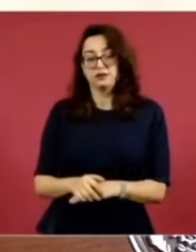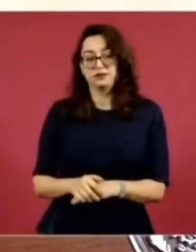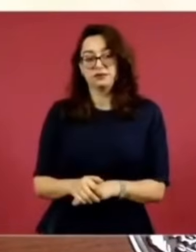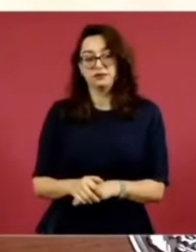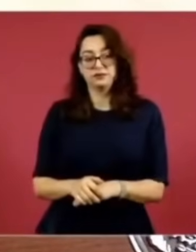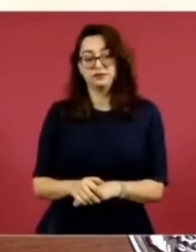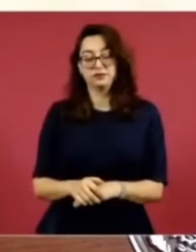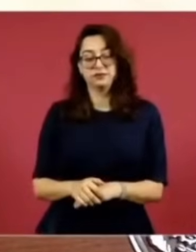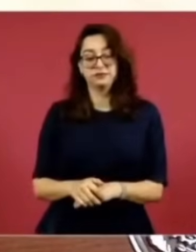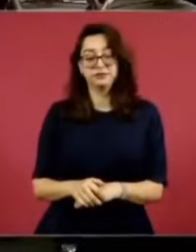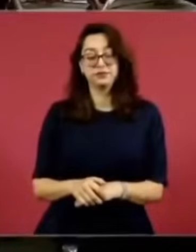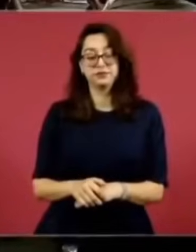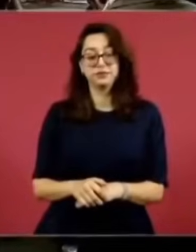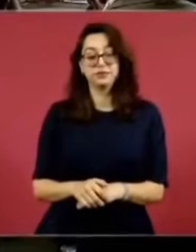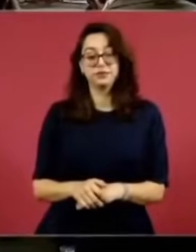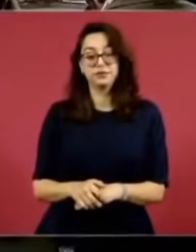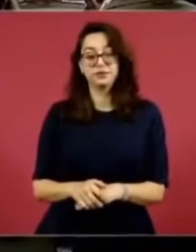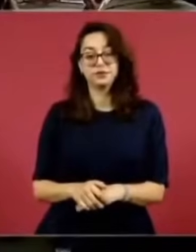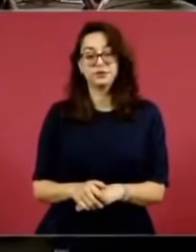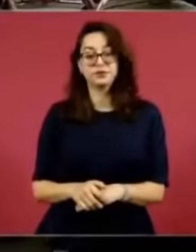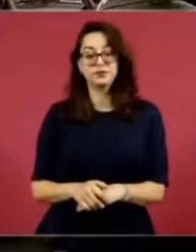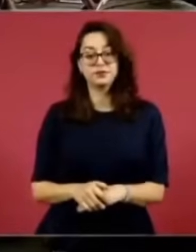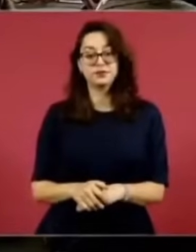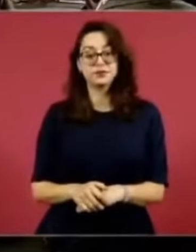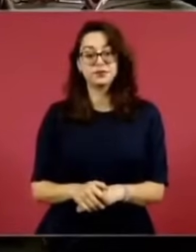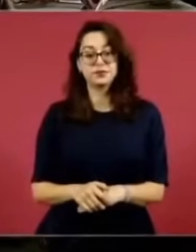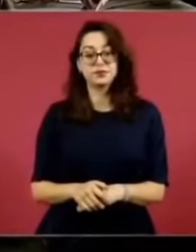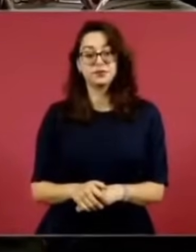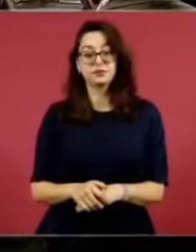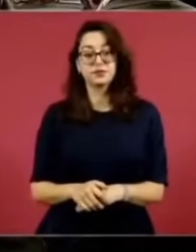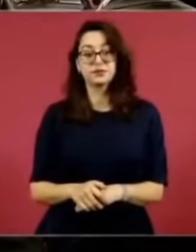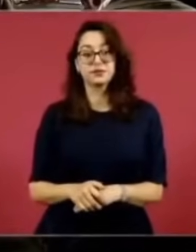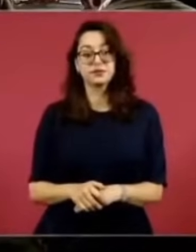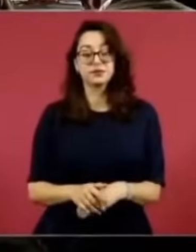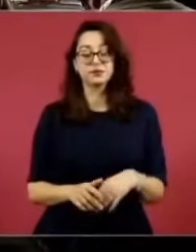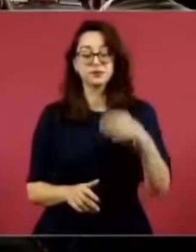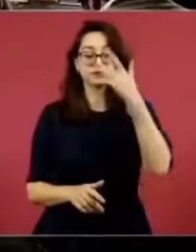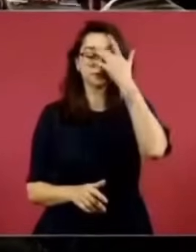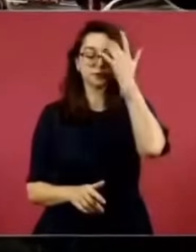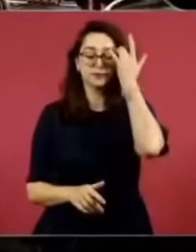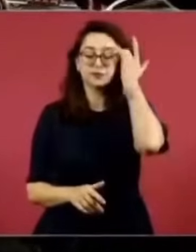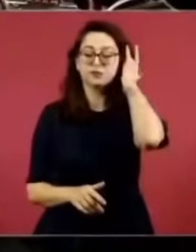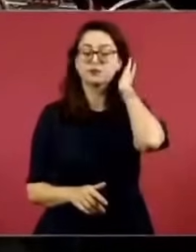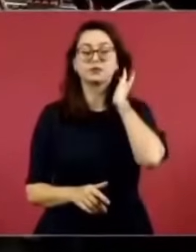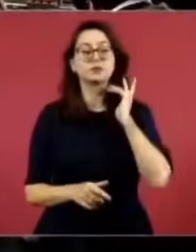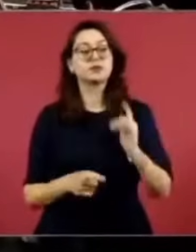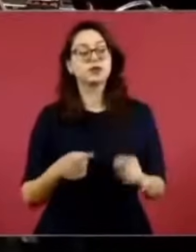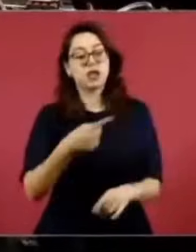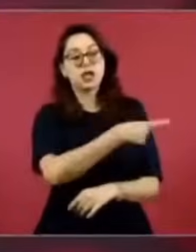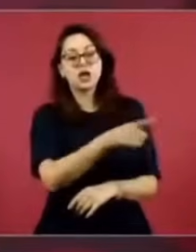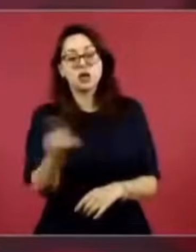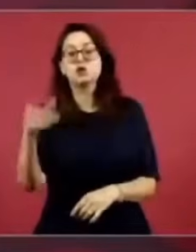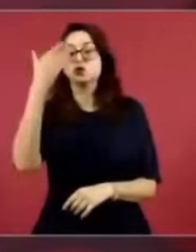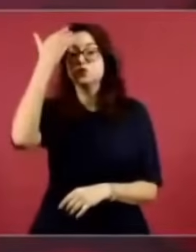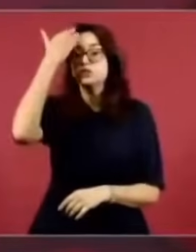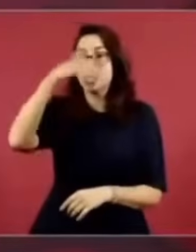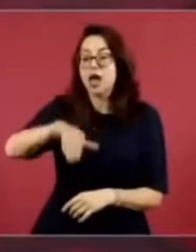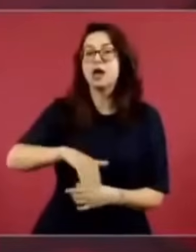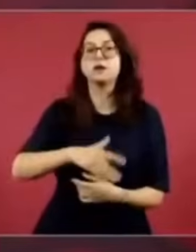Muchas veces saben más que nosotros.